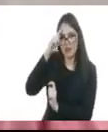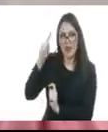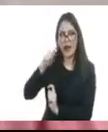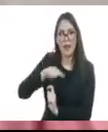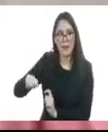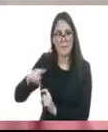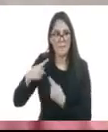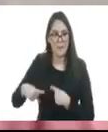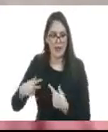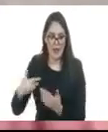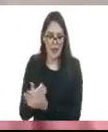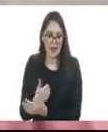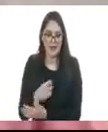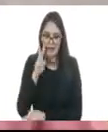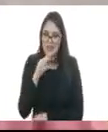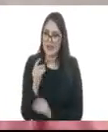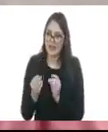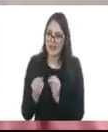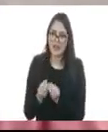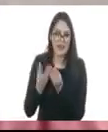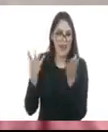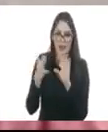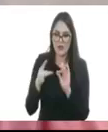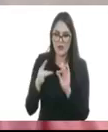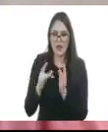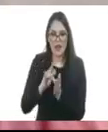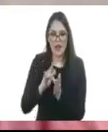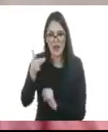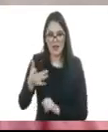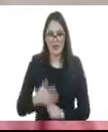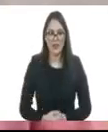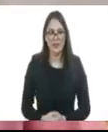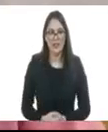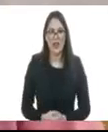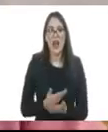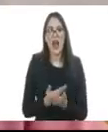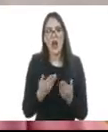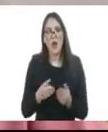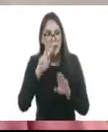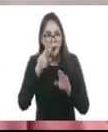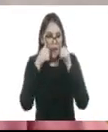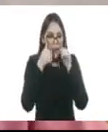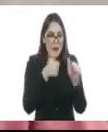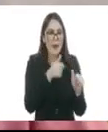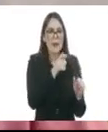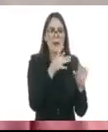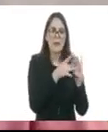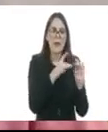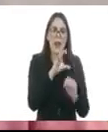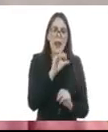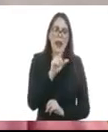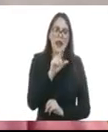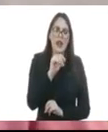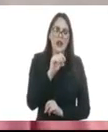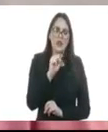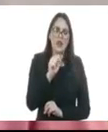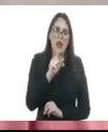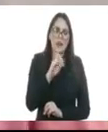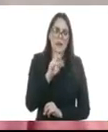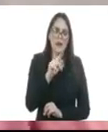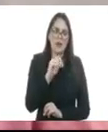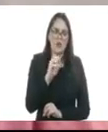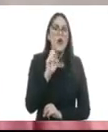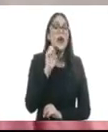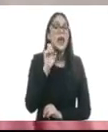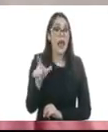¿no? A continuación vamos a escuchar a Carlos Alberto Navarrete, ganador, ahora